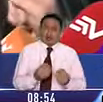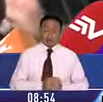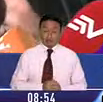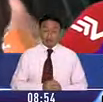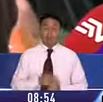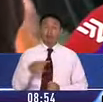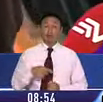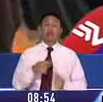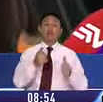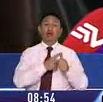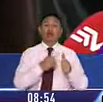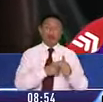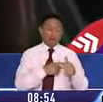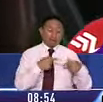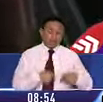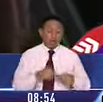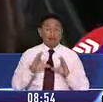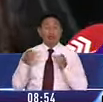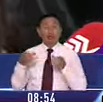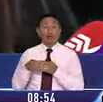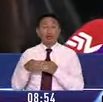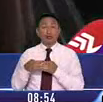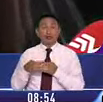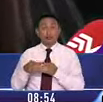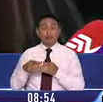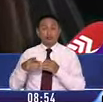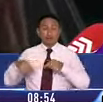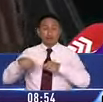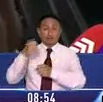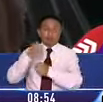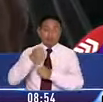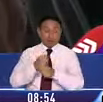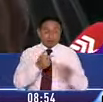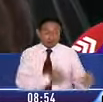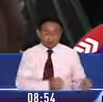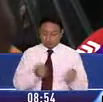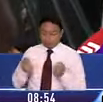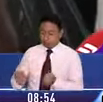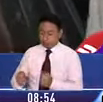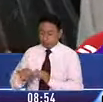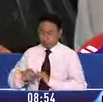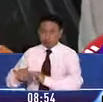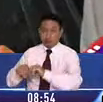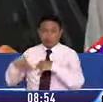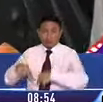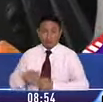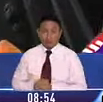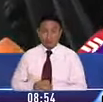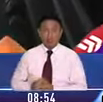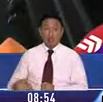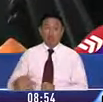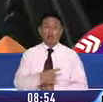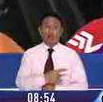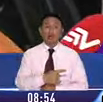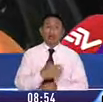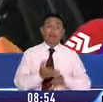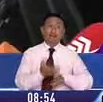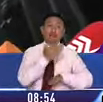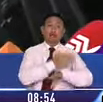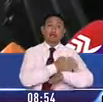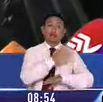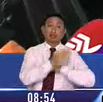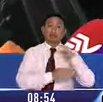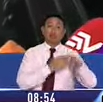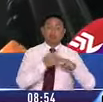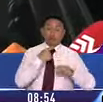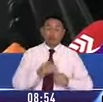era direccionarlo a la comisión legislativa pertinente y hacer lo que se inventó hace muchos siglos en el